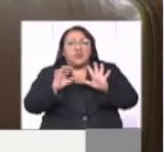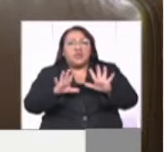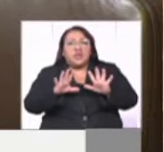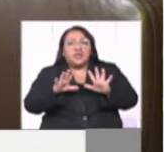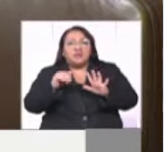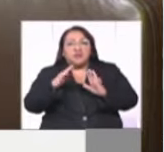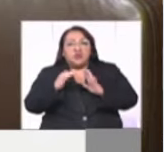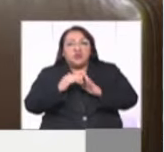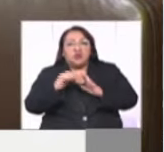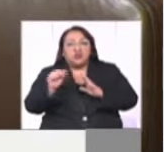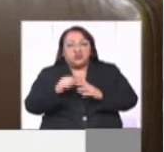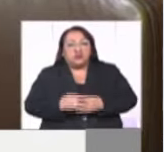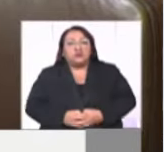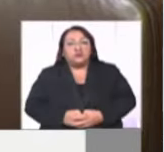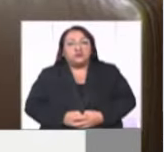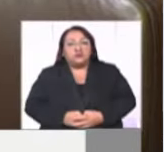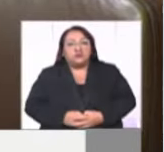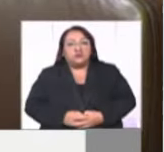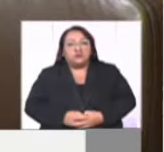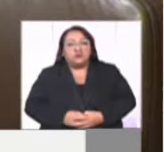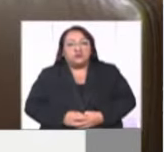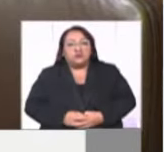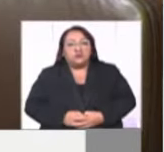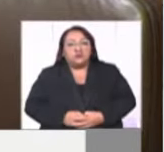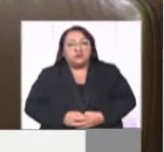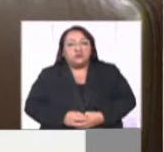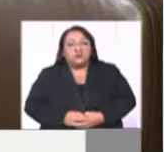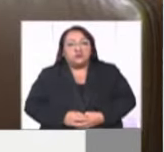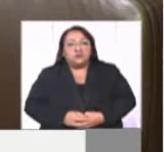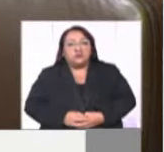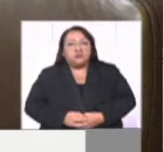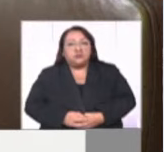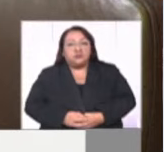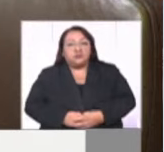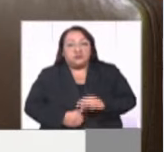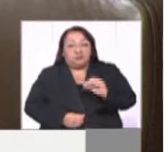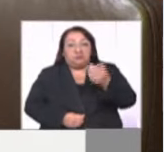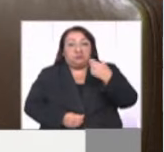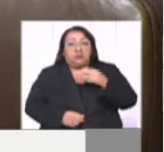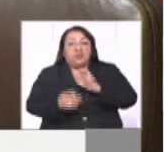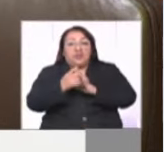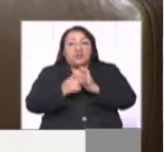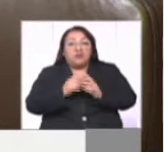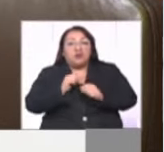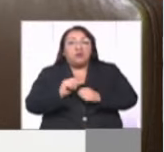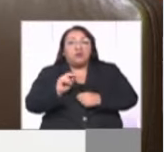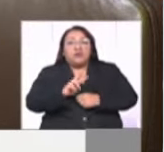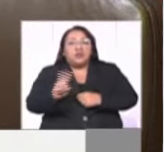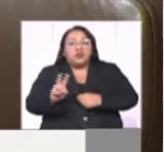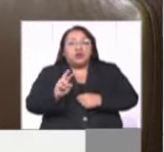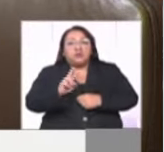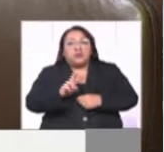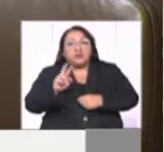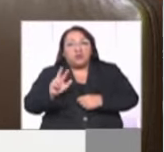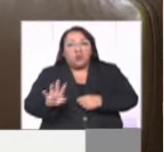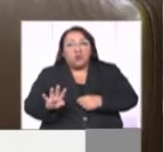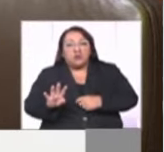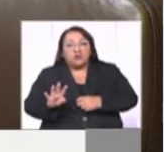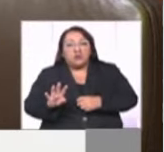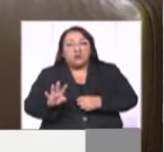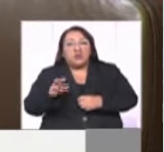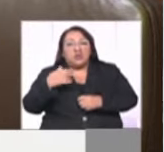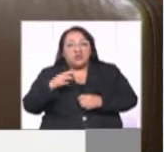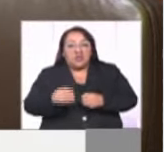10 millones de soles. Y hace poco, precisamente en el dictamen número 2224, que